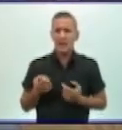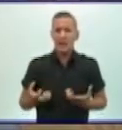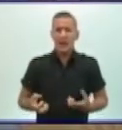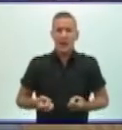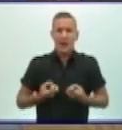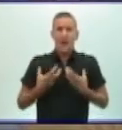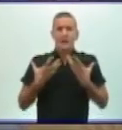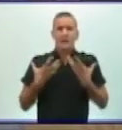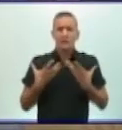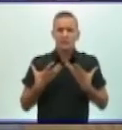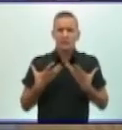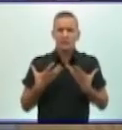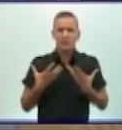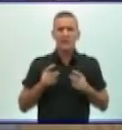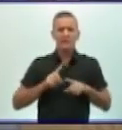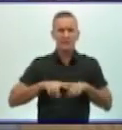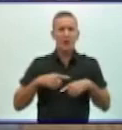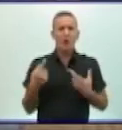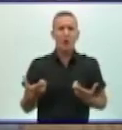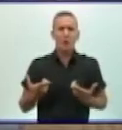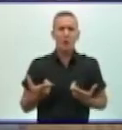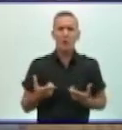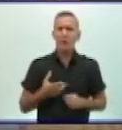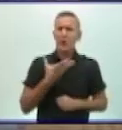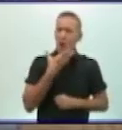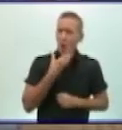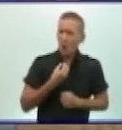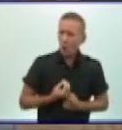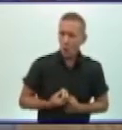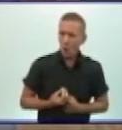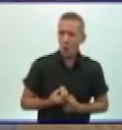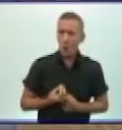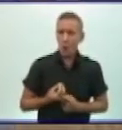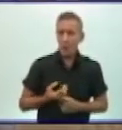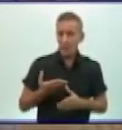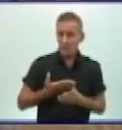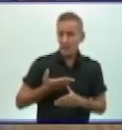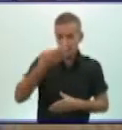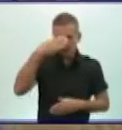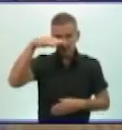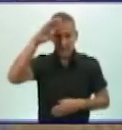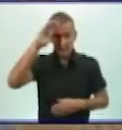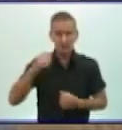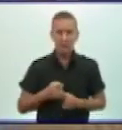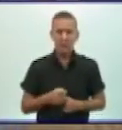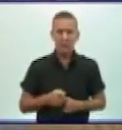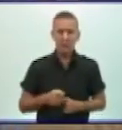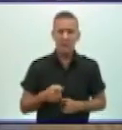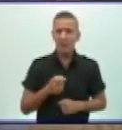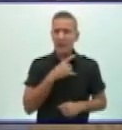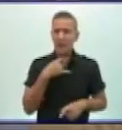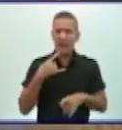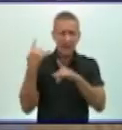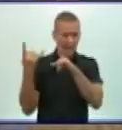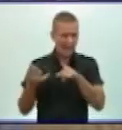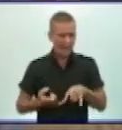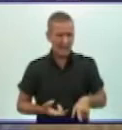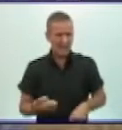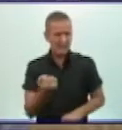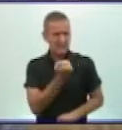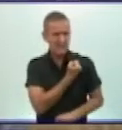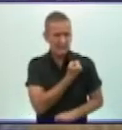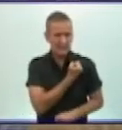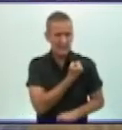ante tanta grandeza de este muchacho tan joven de Santiago de Cuba, que todos sabemos que fue asesinado vilmente el 30 de